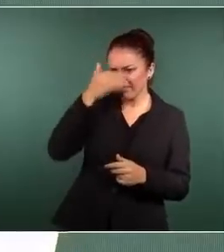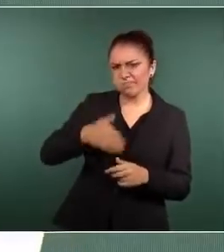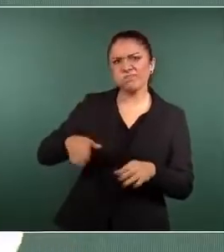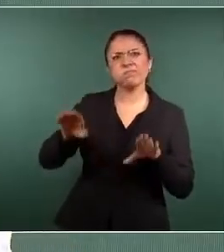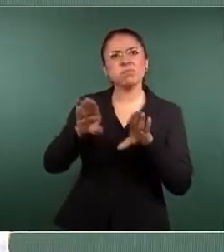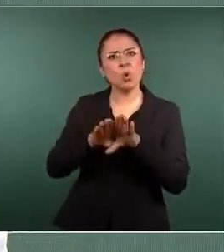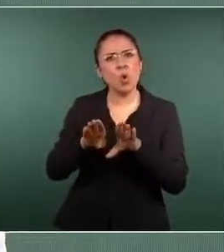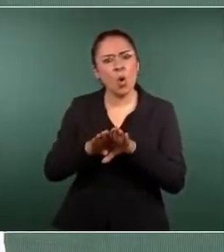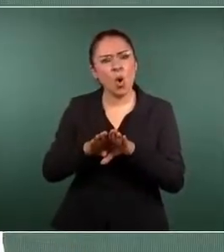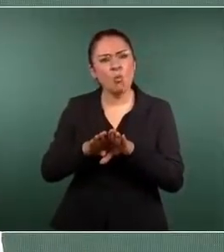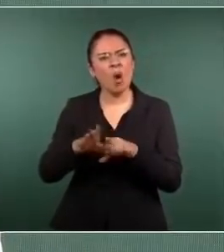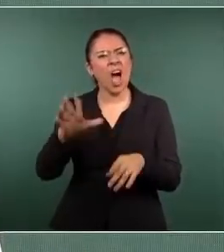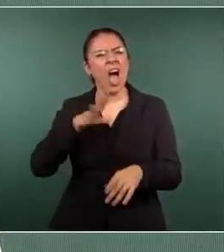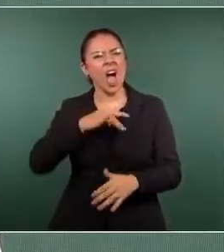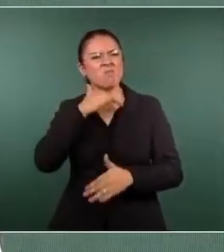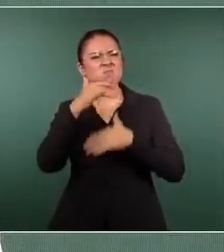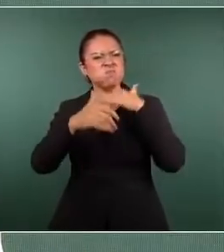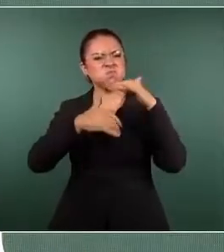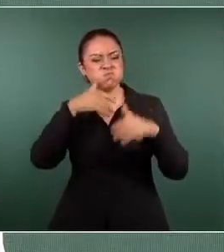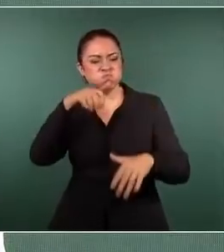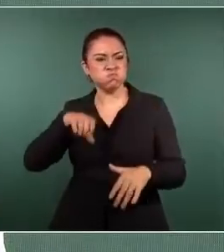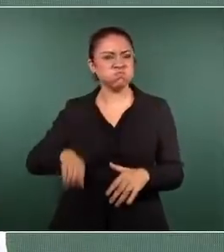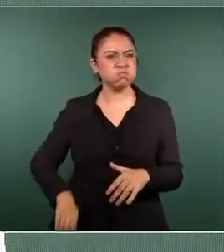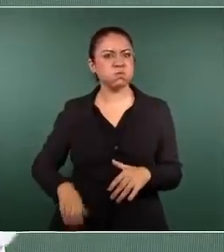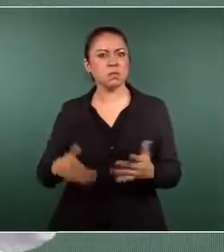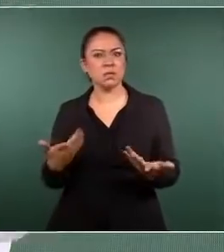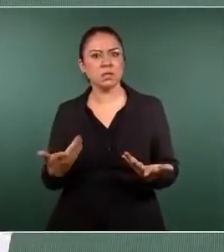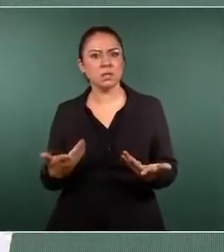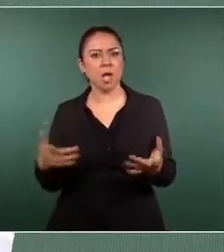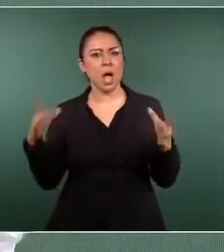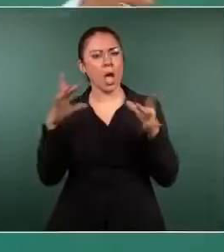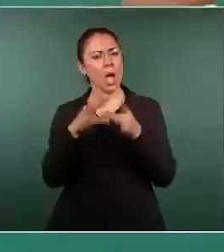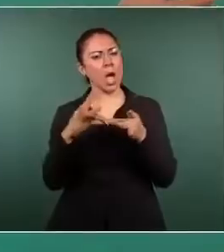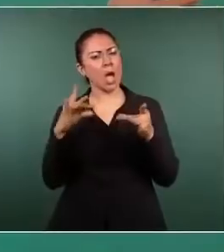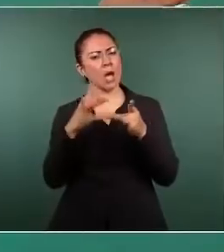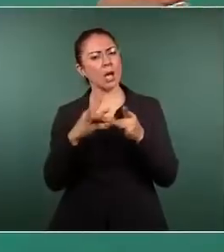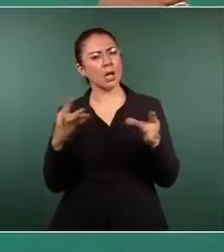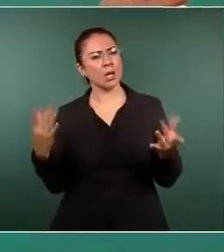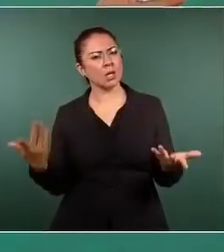imperaba la corrupción y explicarnos